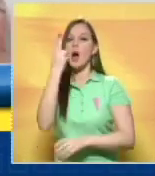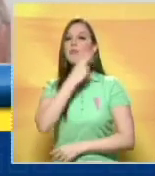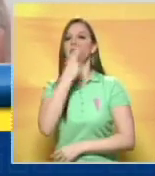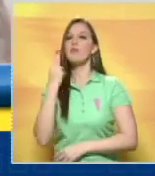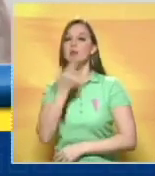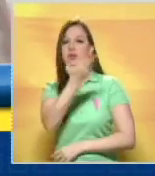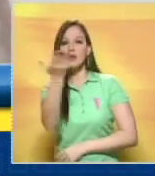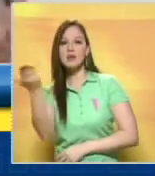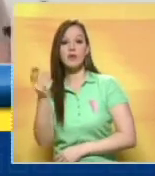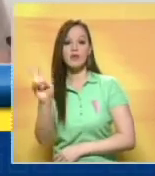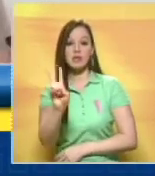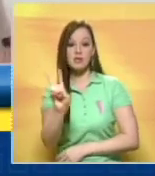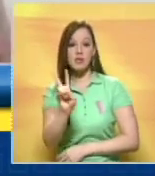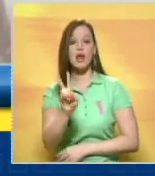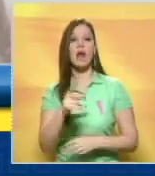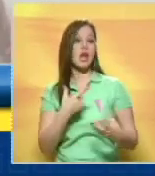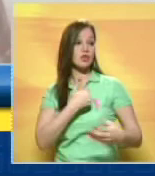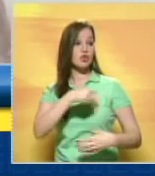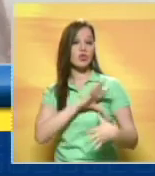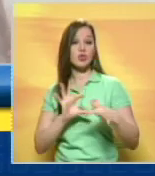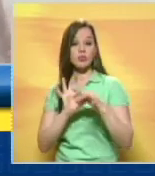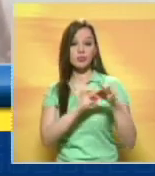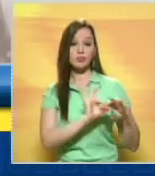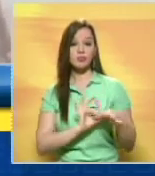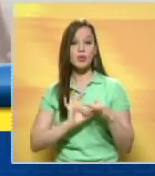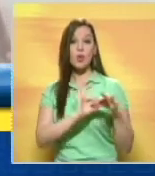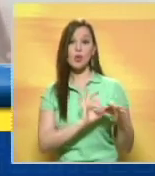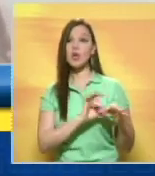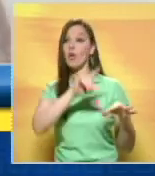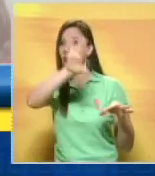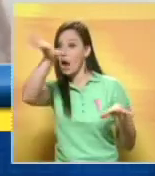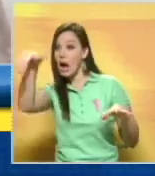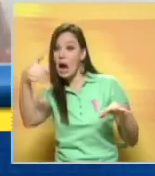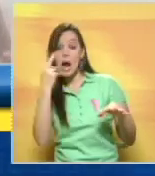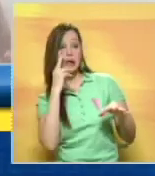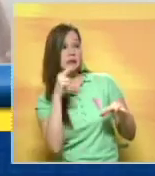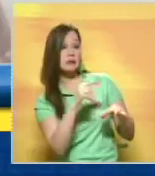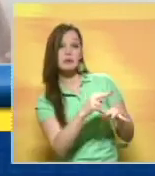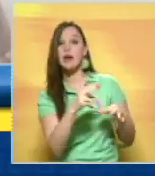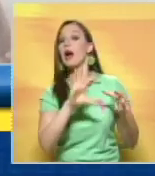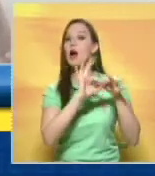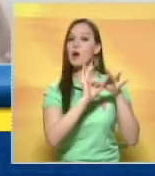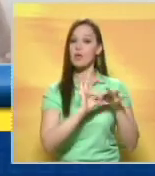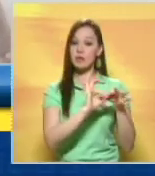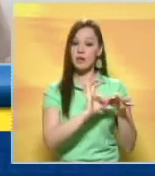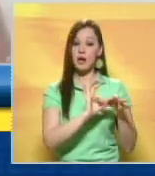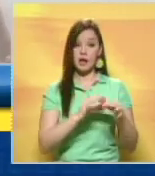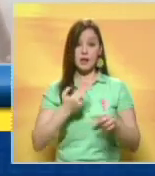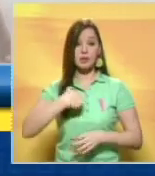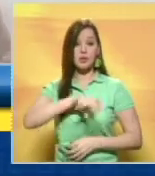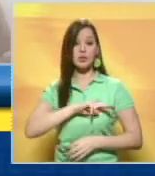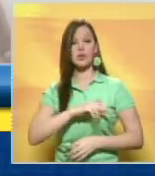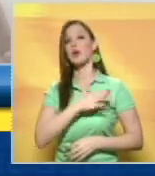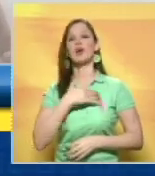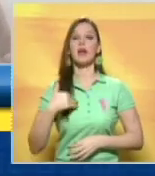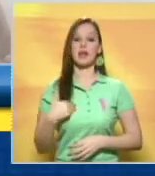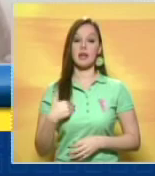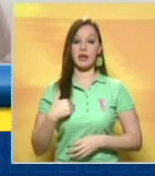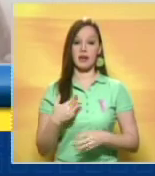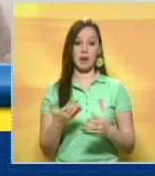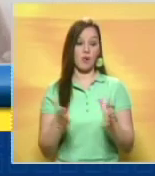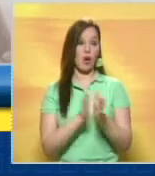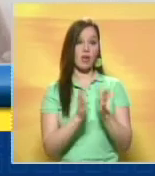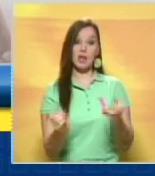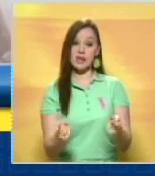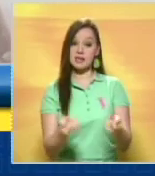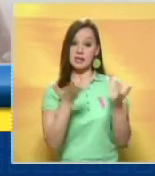poder enfrentar con hidalguía ese compromiso que tenemos de cara a lo que es la recuperación de la